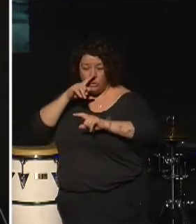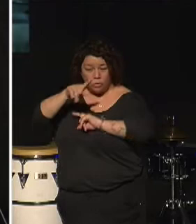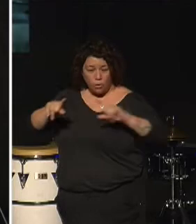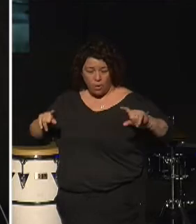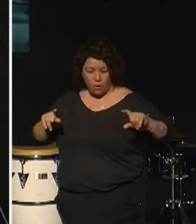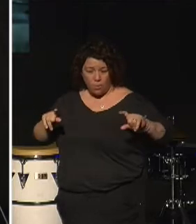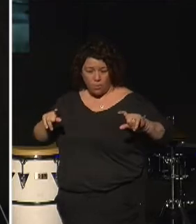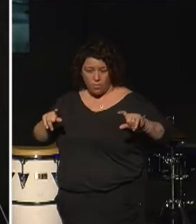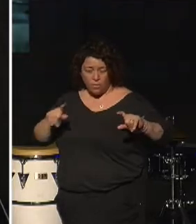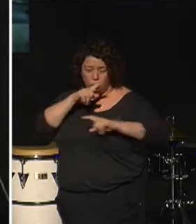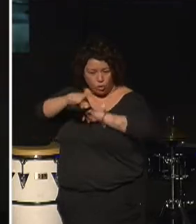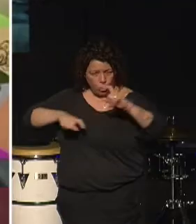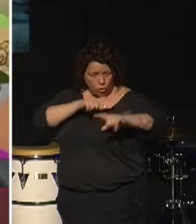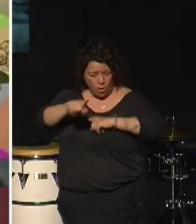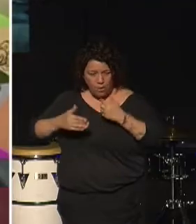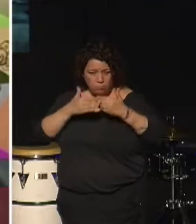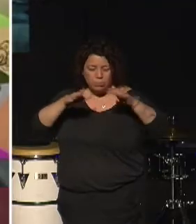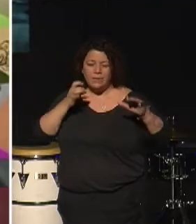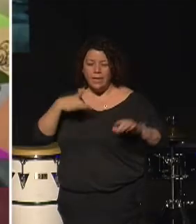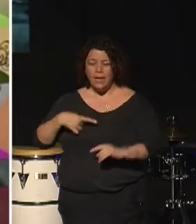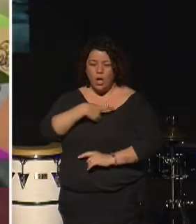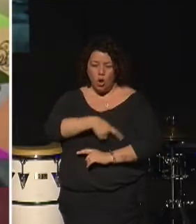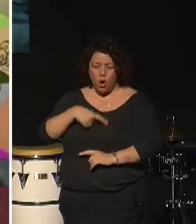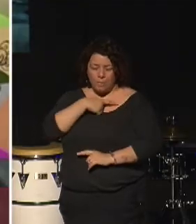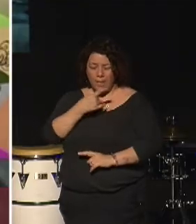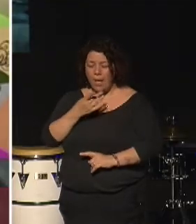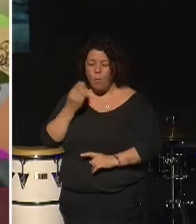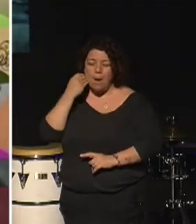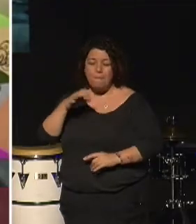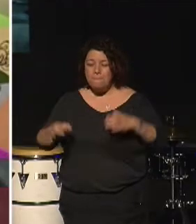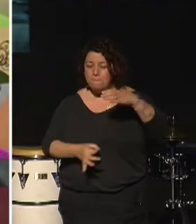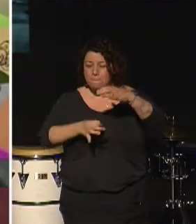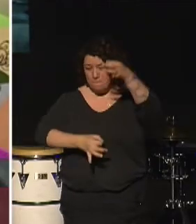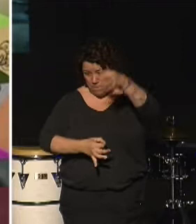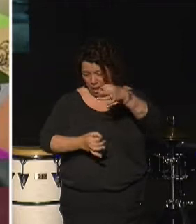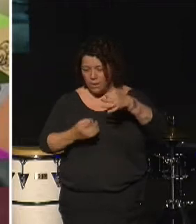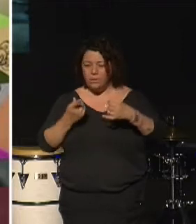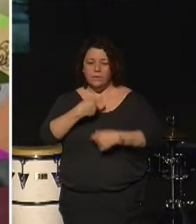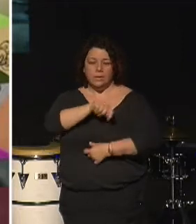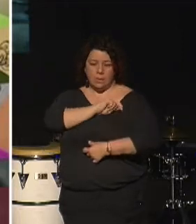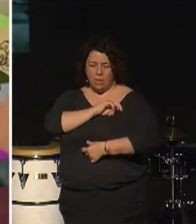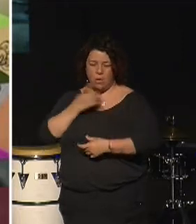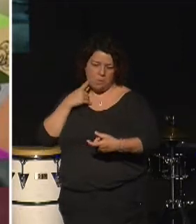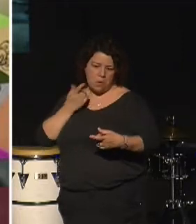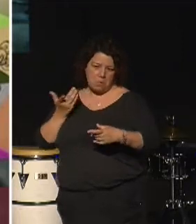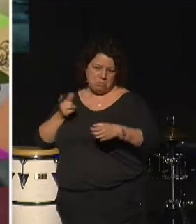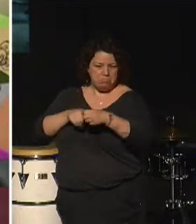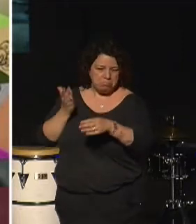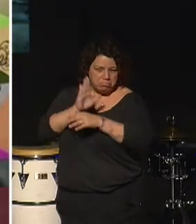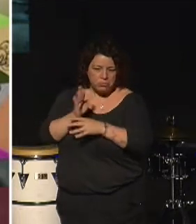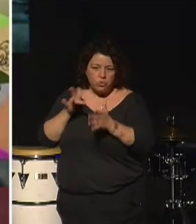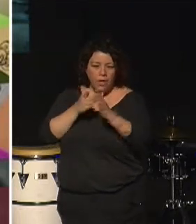año, que se abre todos los años por parte del Comité Polar Español y que nos permitía ir hasta la